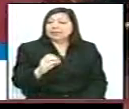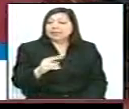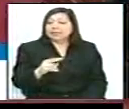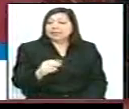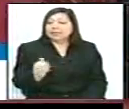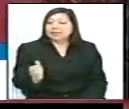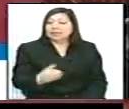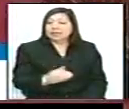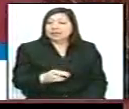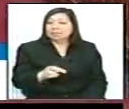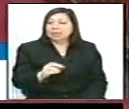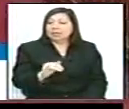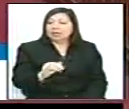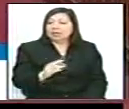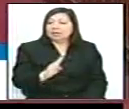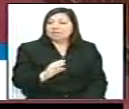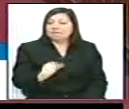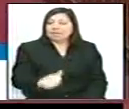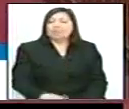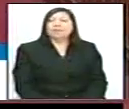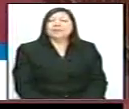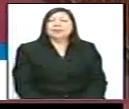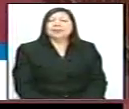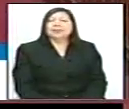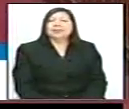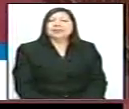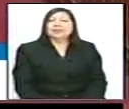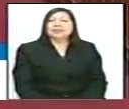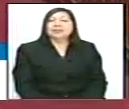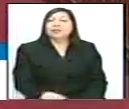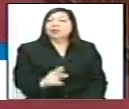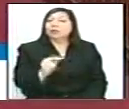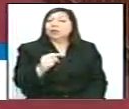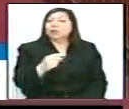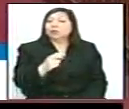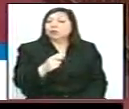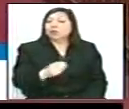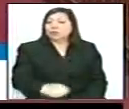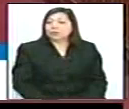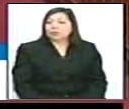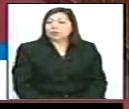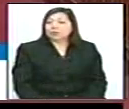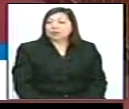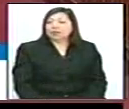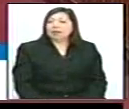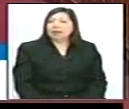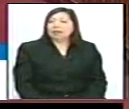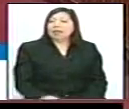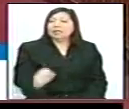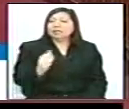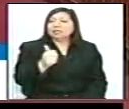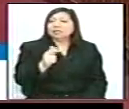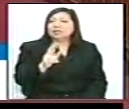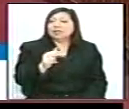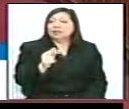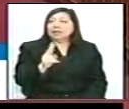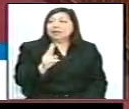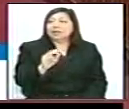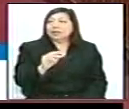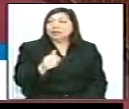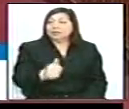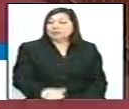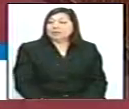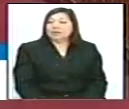Sánchez Palacios Paiva, Carmela de Orbegoso Rusel, Francisco Humberto Morales Sarabia y